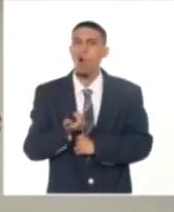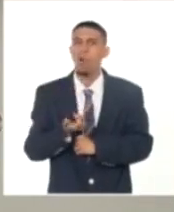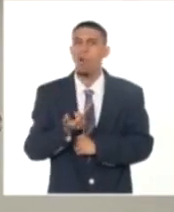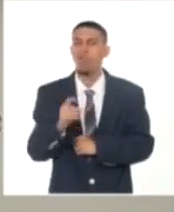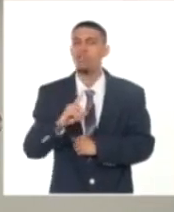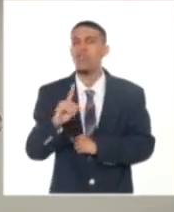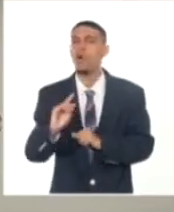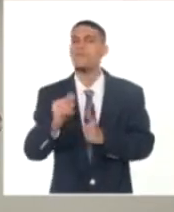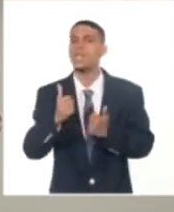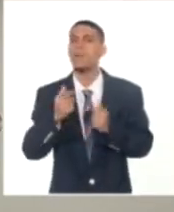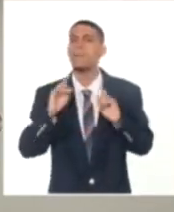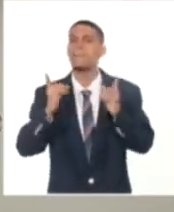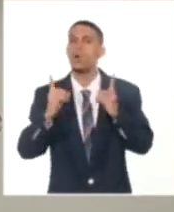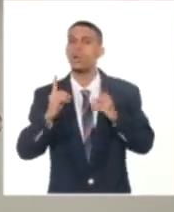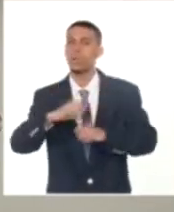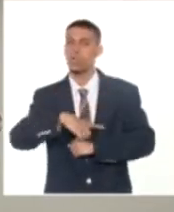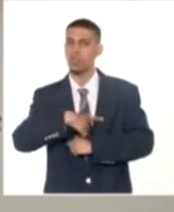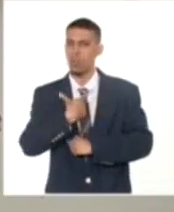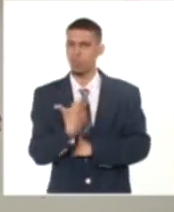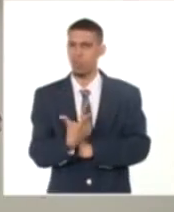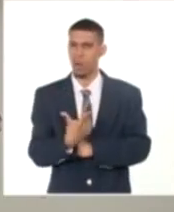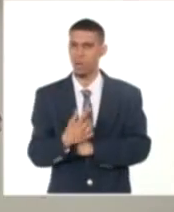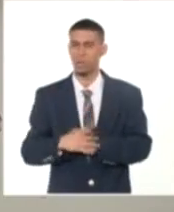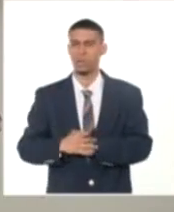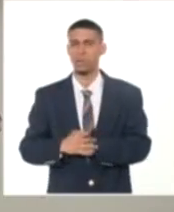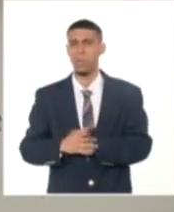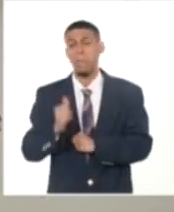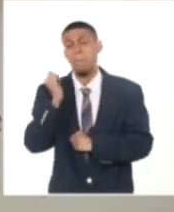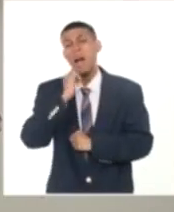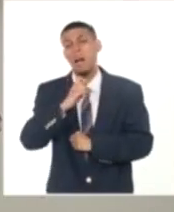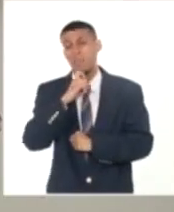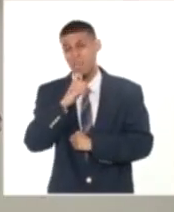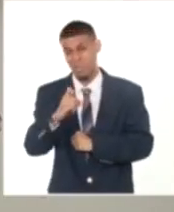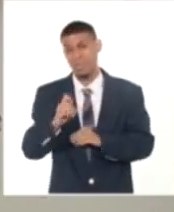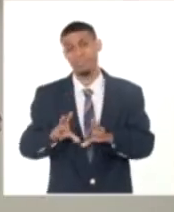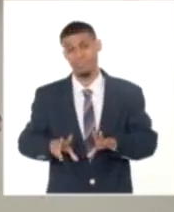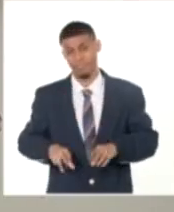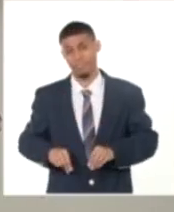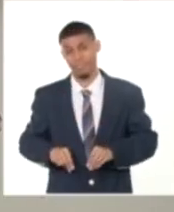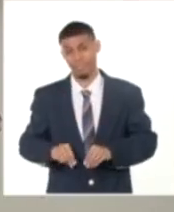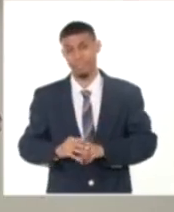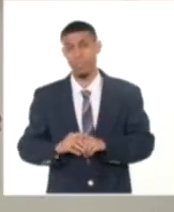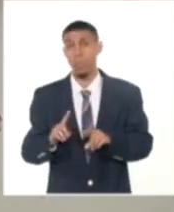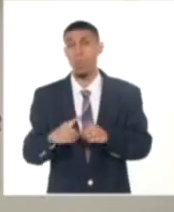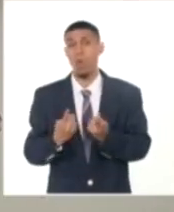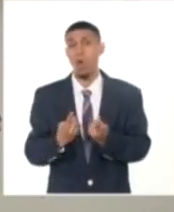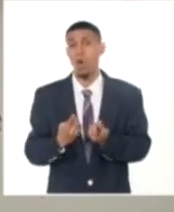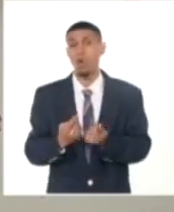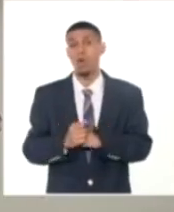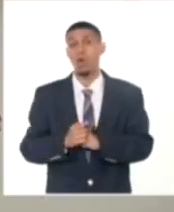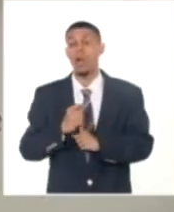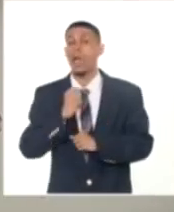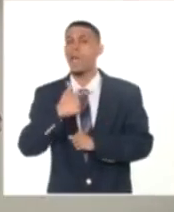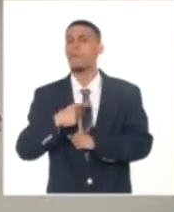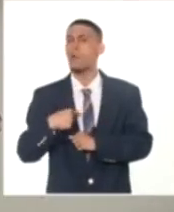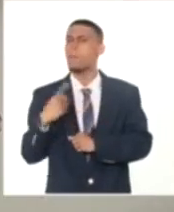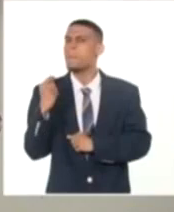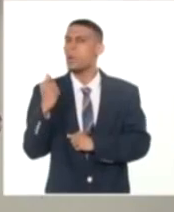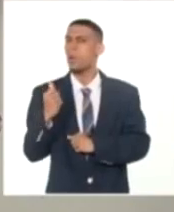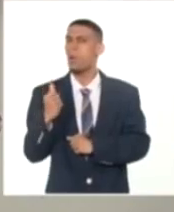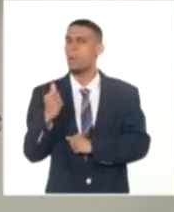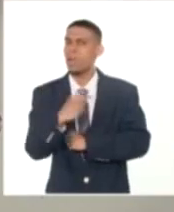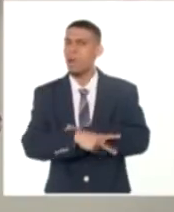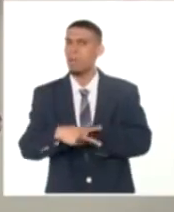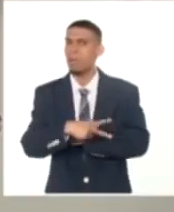descentralización política y cultural, mucho más difícil de aceptar y de instaurar por aquello de que en economía es fácil explicar